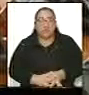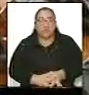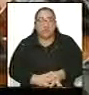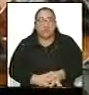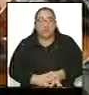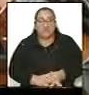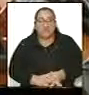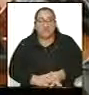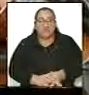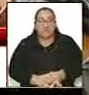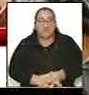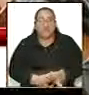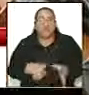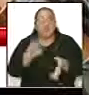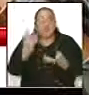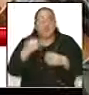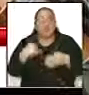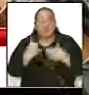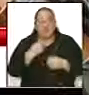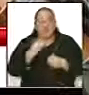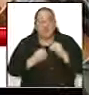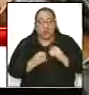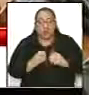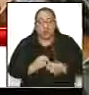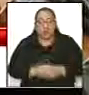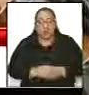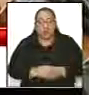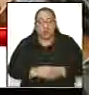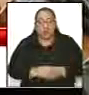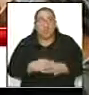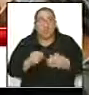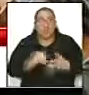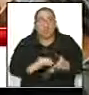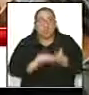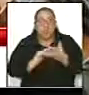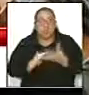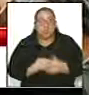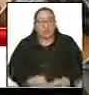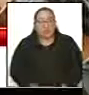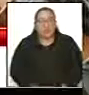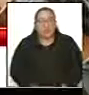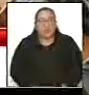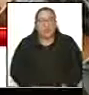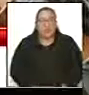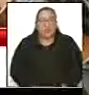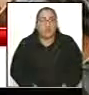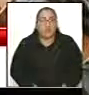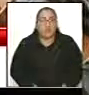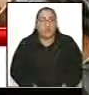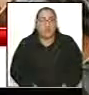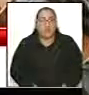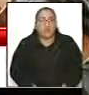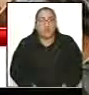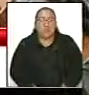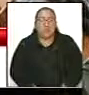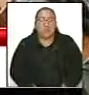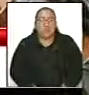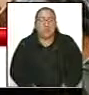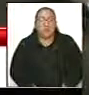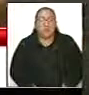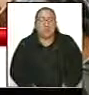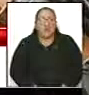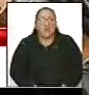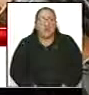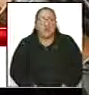resolver interrogantes, inquietudes, dudas que se nos han presentado en este tiempo,